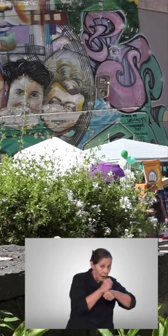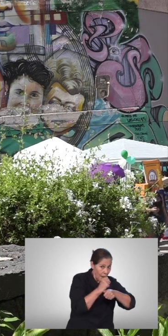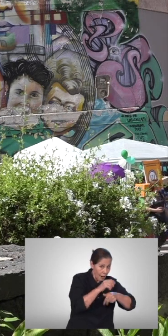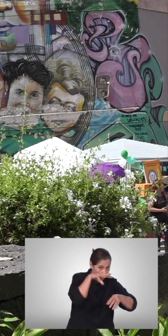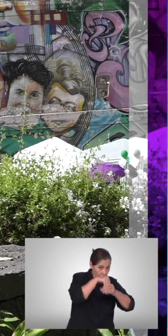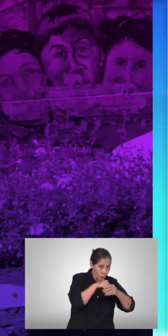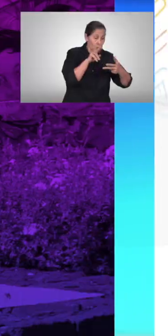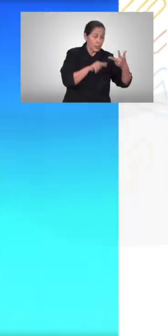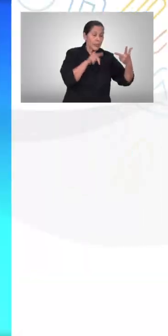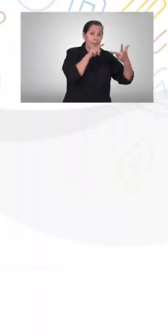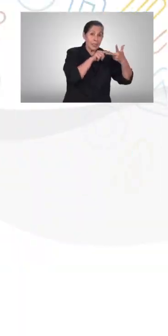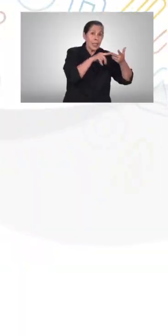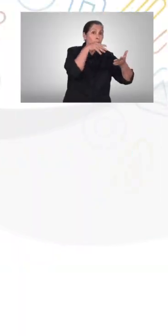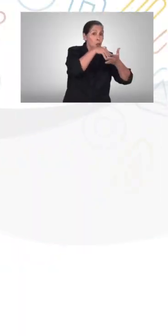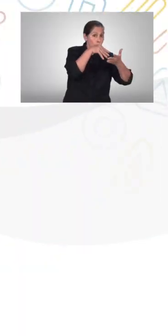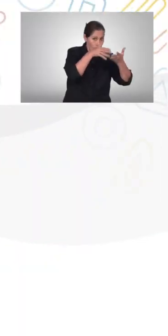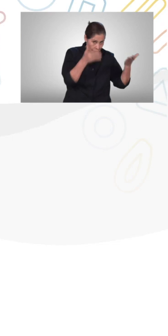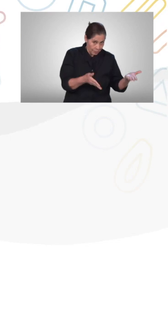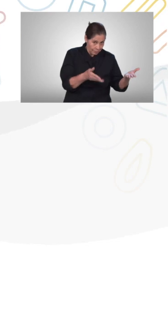componen la misma